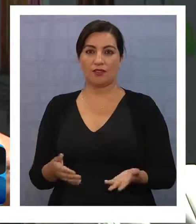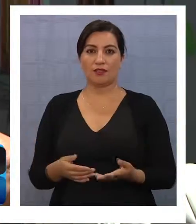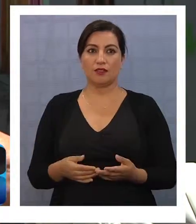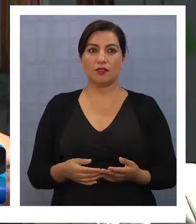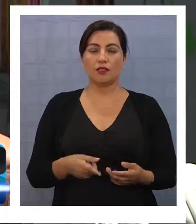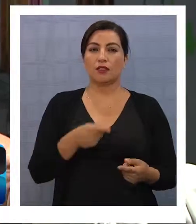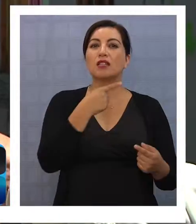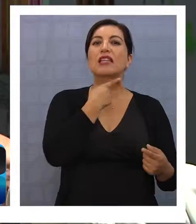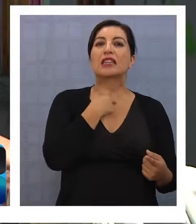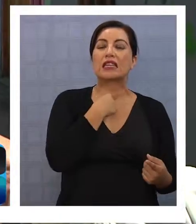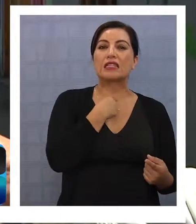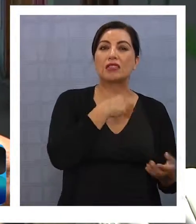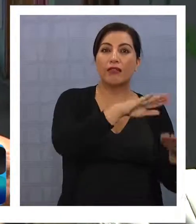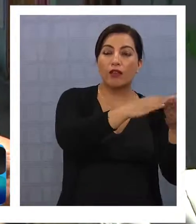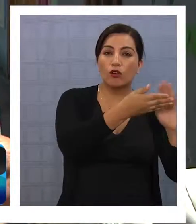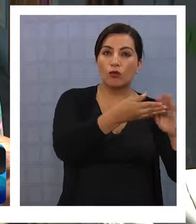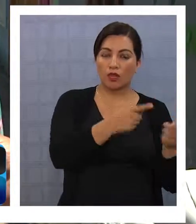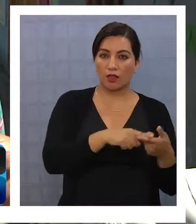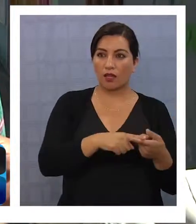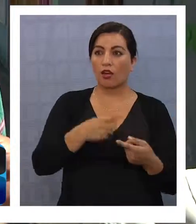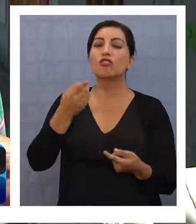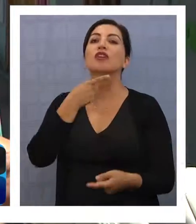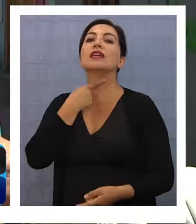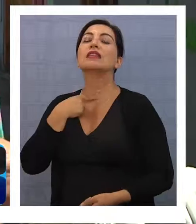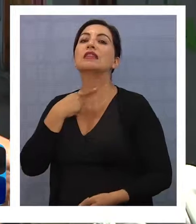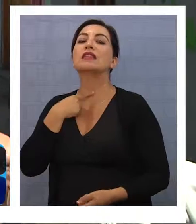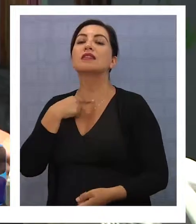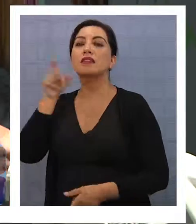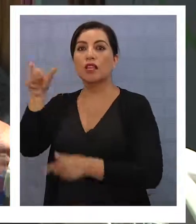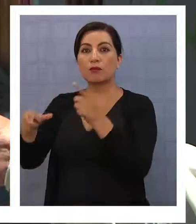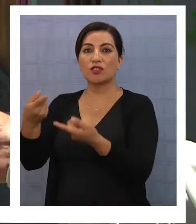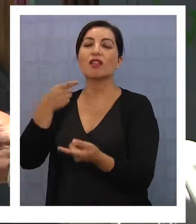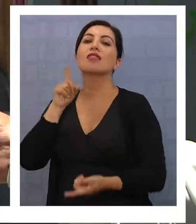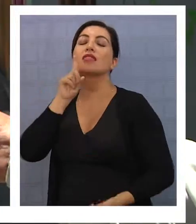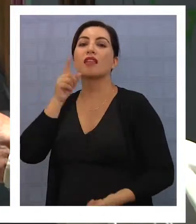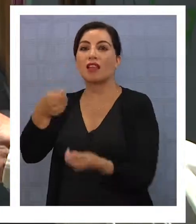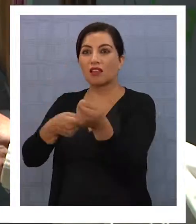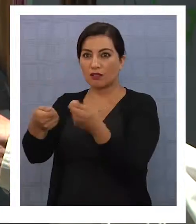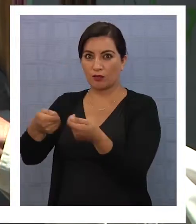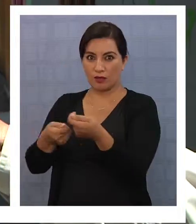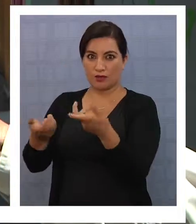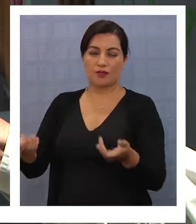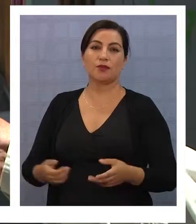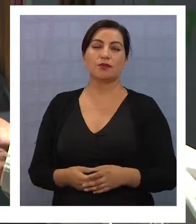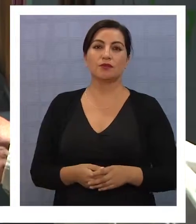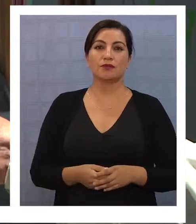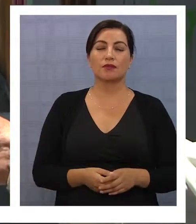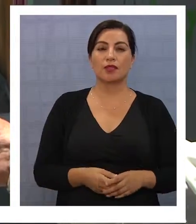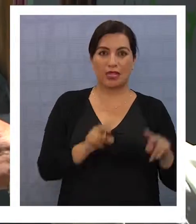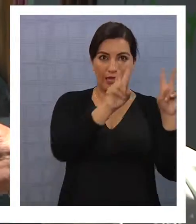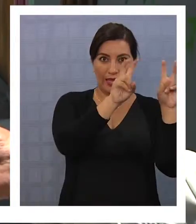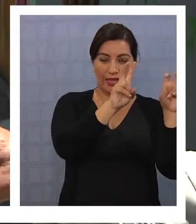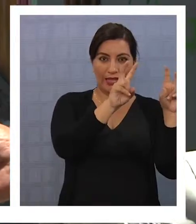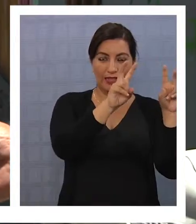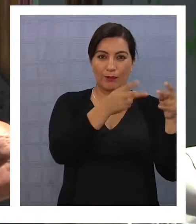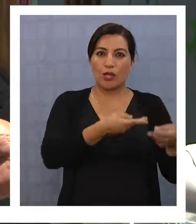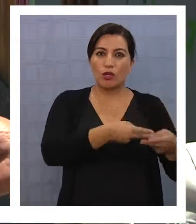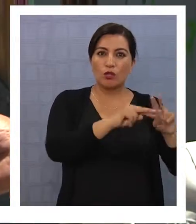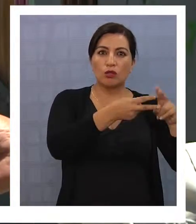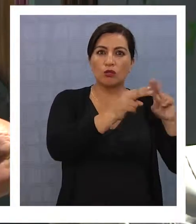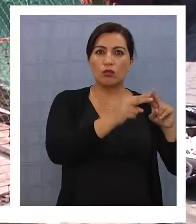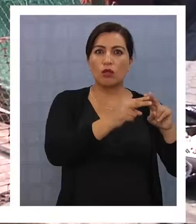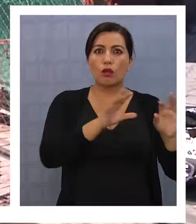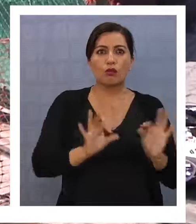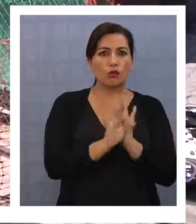cierto?, y los intereses de la gente que tiene comercio acá. Por tanto, el tema de la construcción